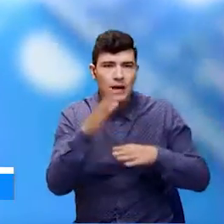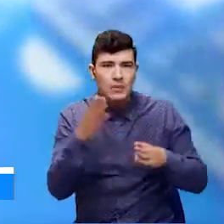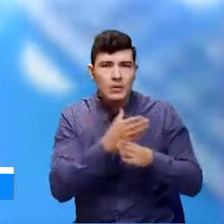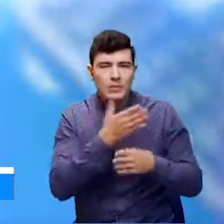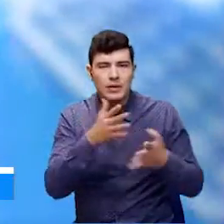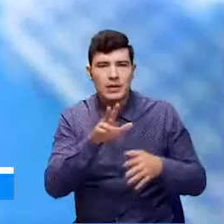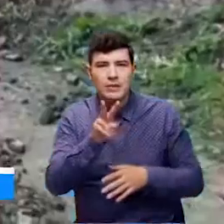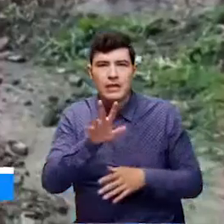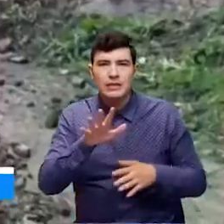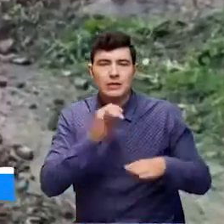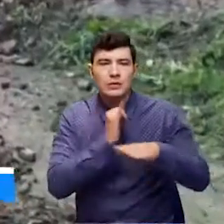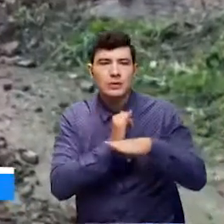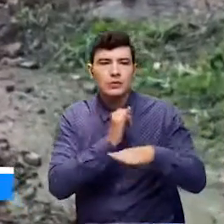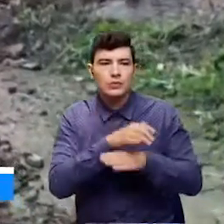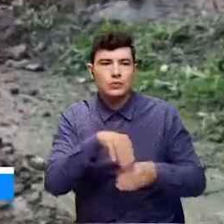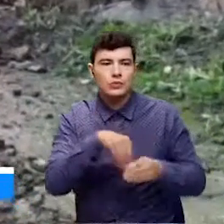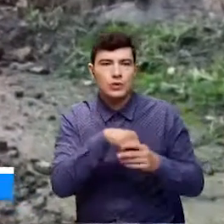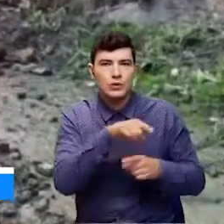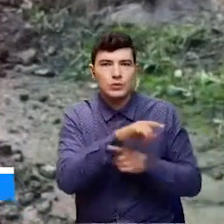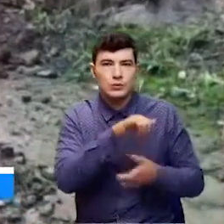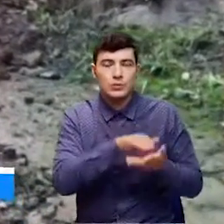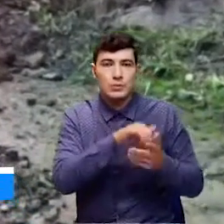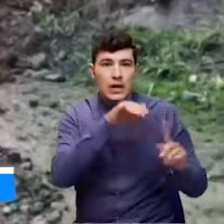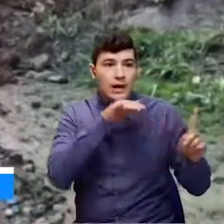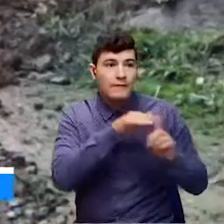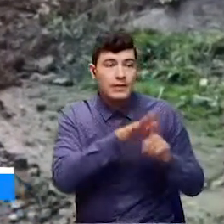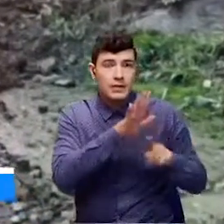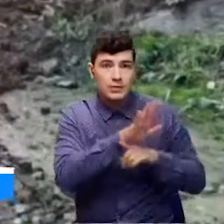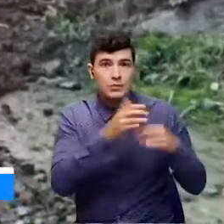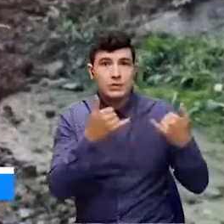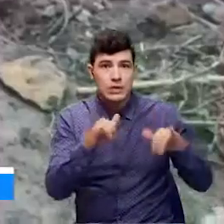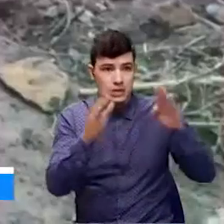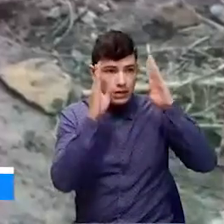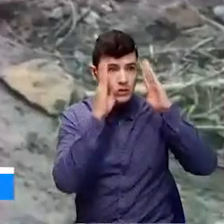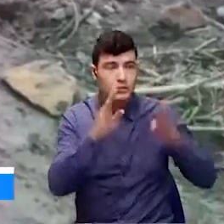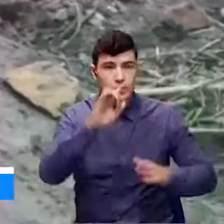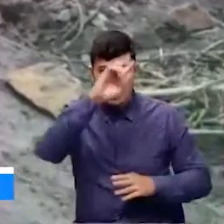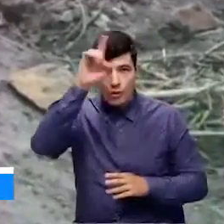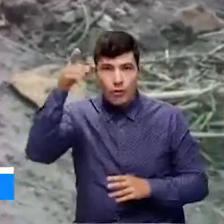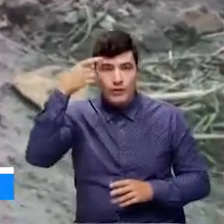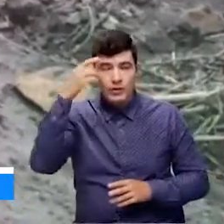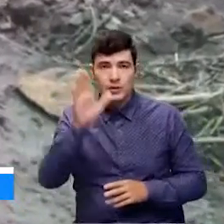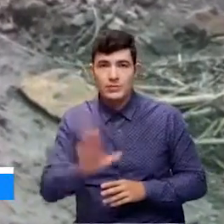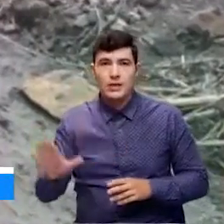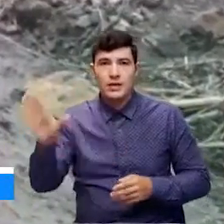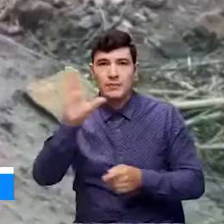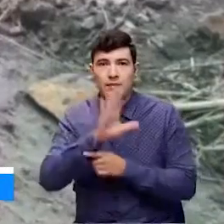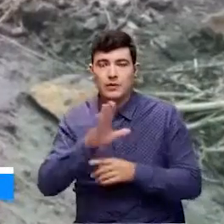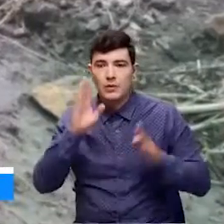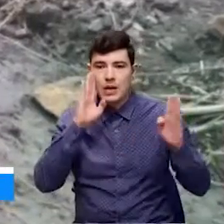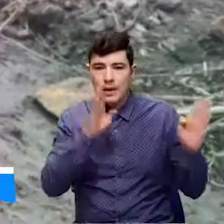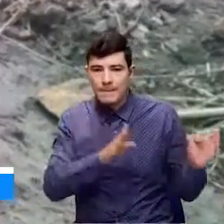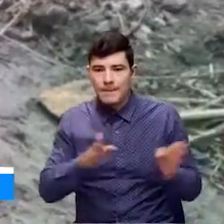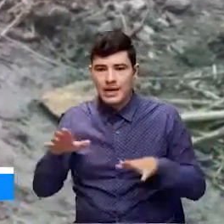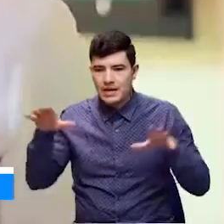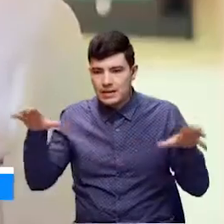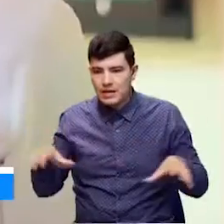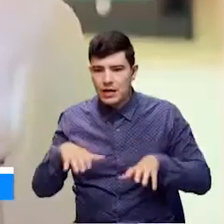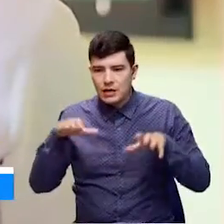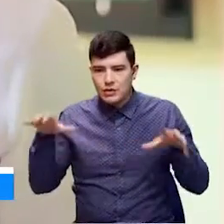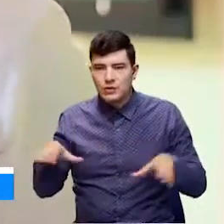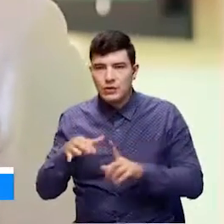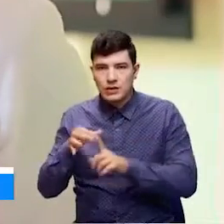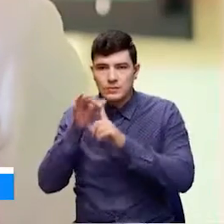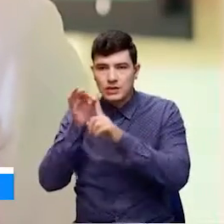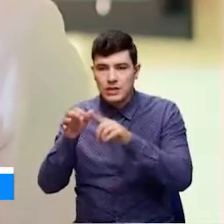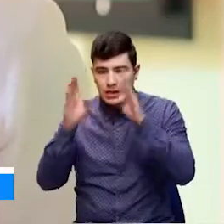cerca de 25 instituciones educativas afectaciones que serán atendidas por la gobernación departamental el plan de acción específico de la atención de